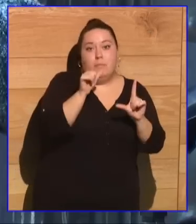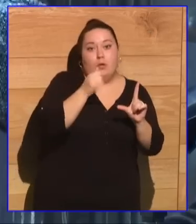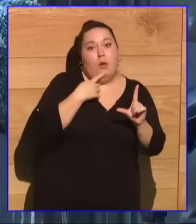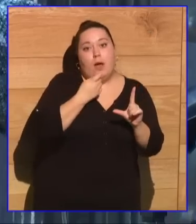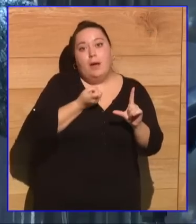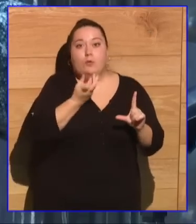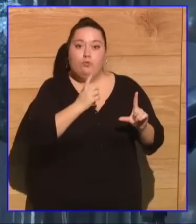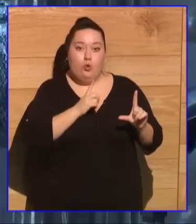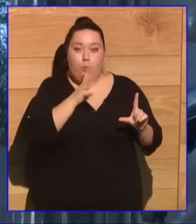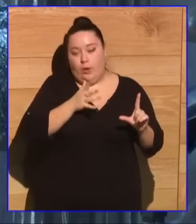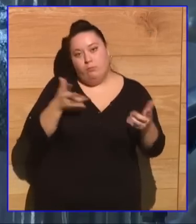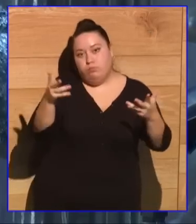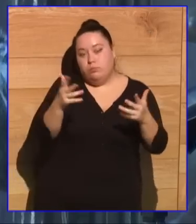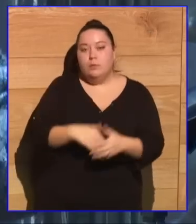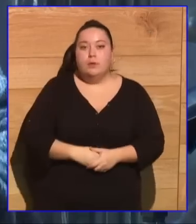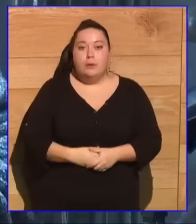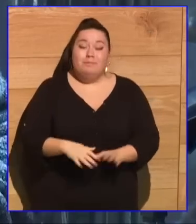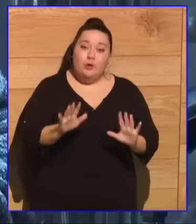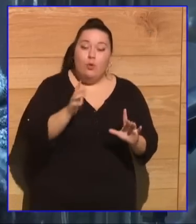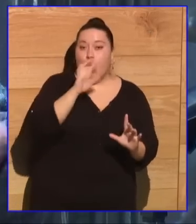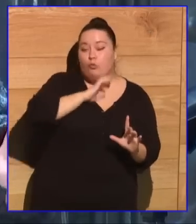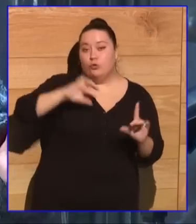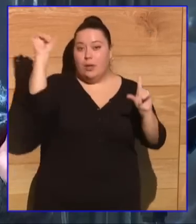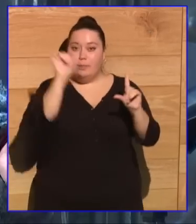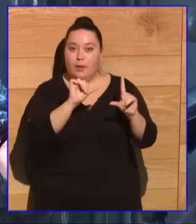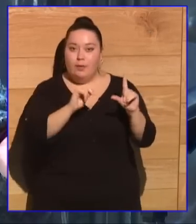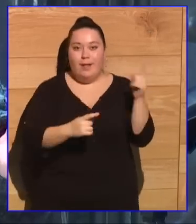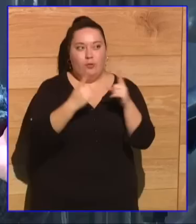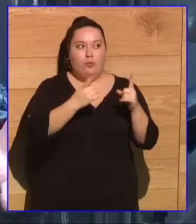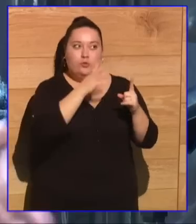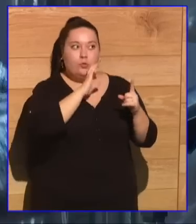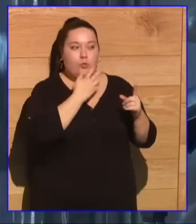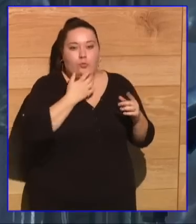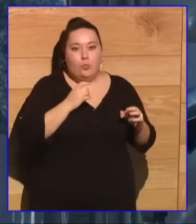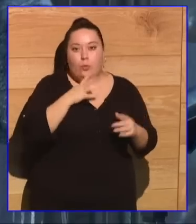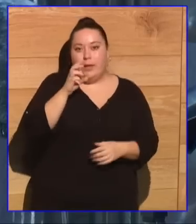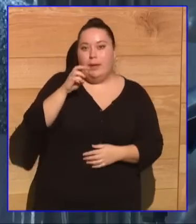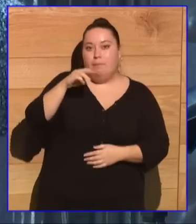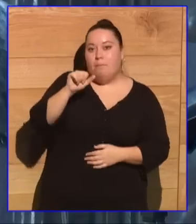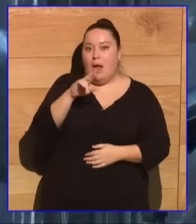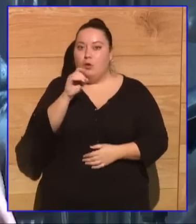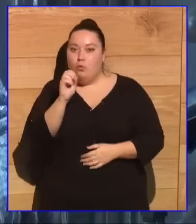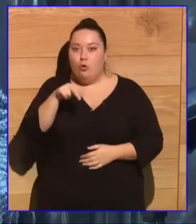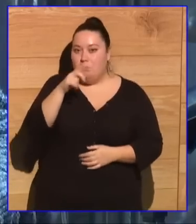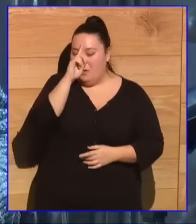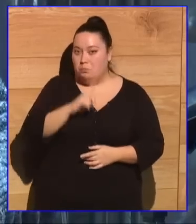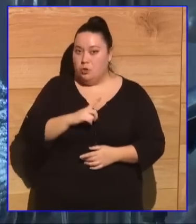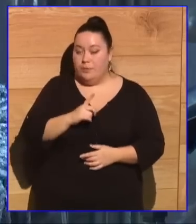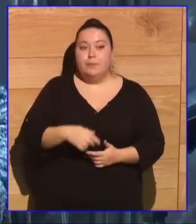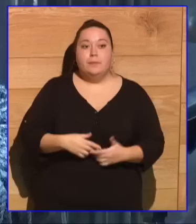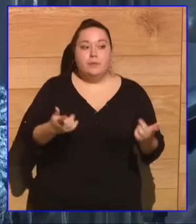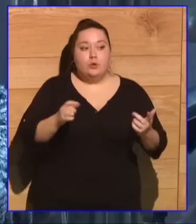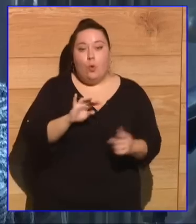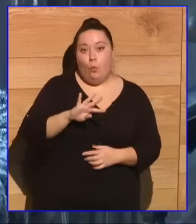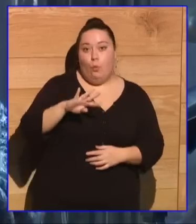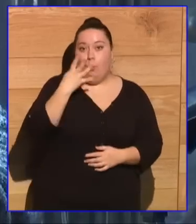mucho. Pero esta película, curiosamente, para muchos era desconocida Frances McDormand, porque es la primera peli mainstream en la que aparece. Es su